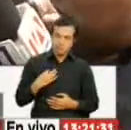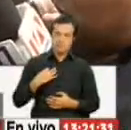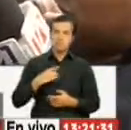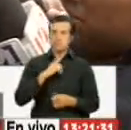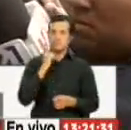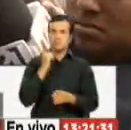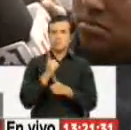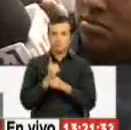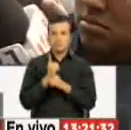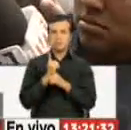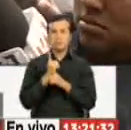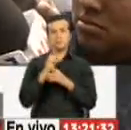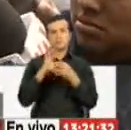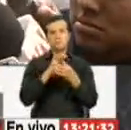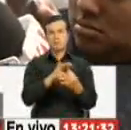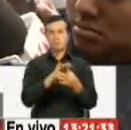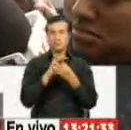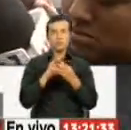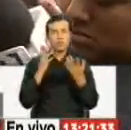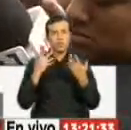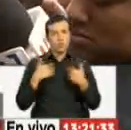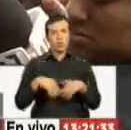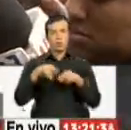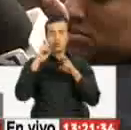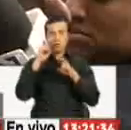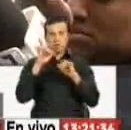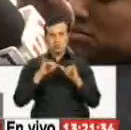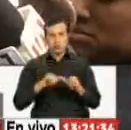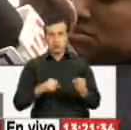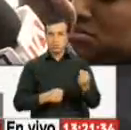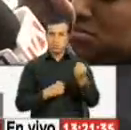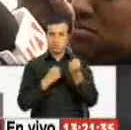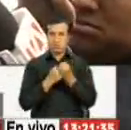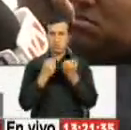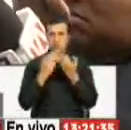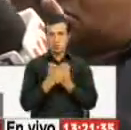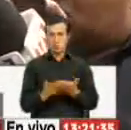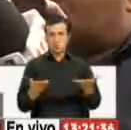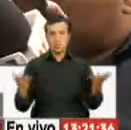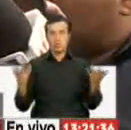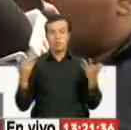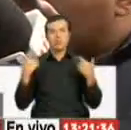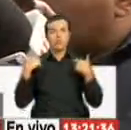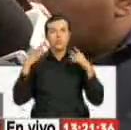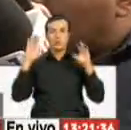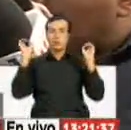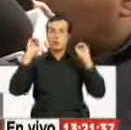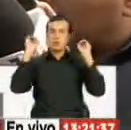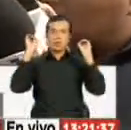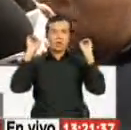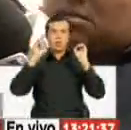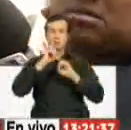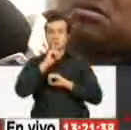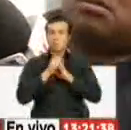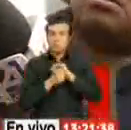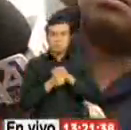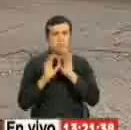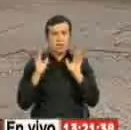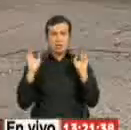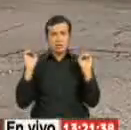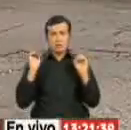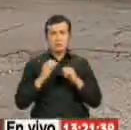disposición para colaborar con cualquier investigación que se desarrolle pues no tenemos absolutamente nada que